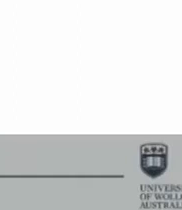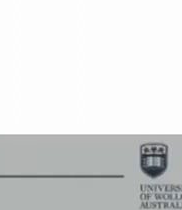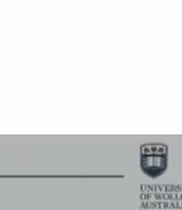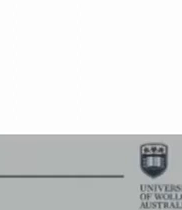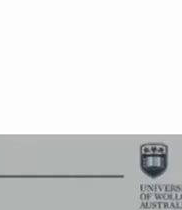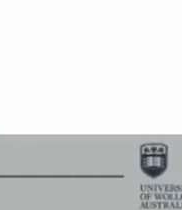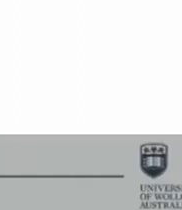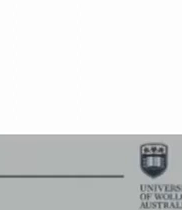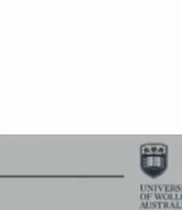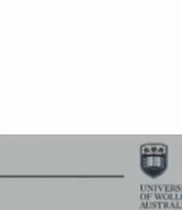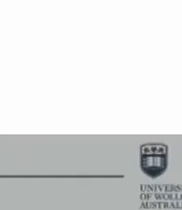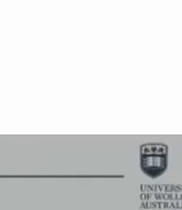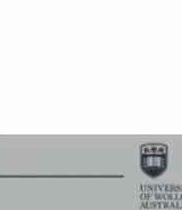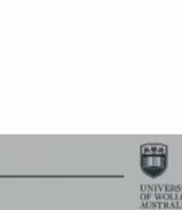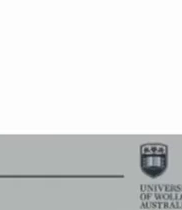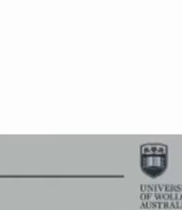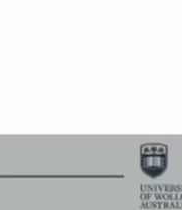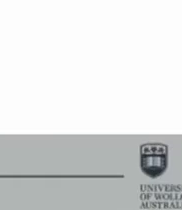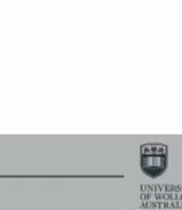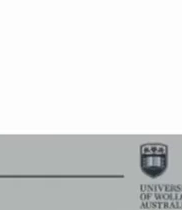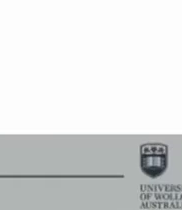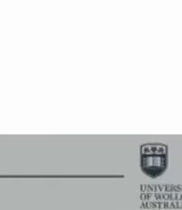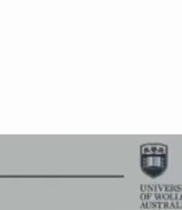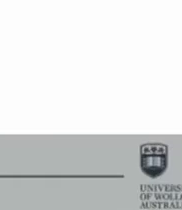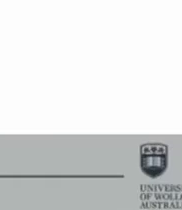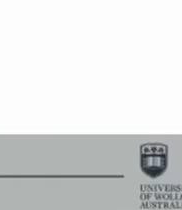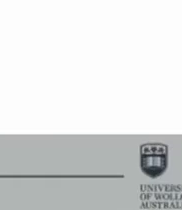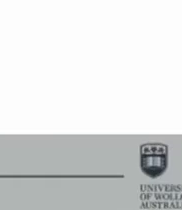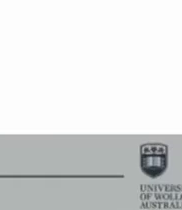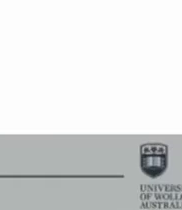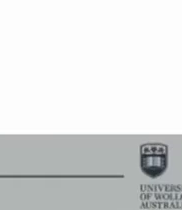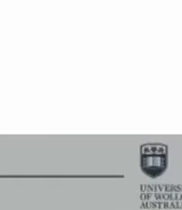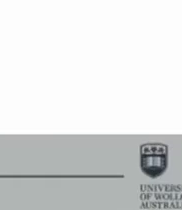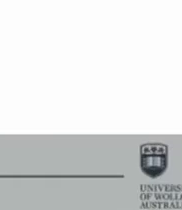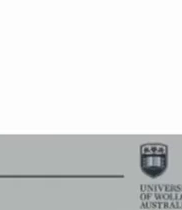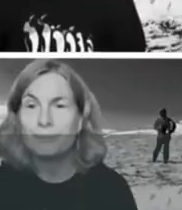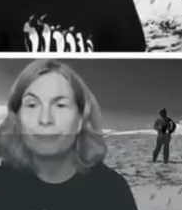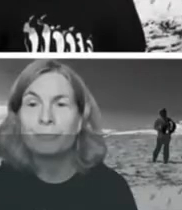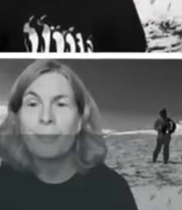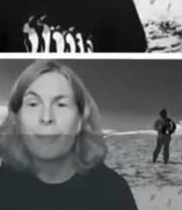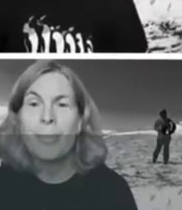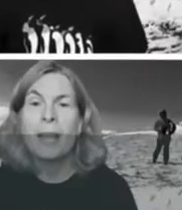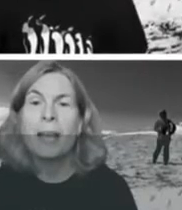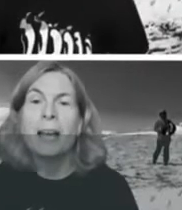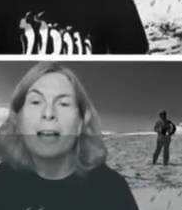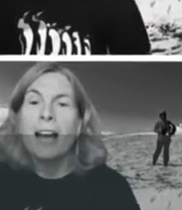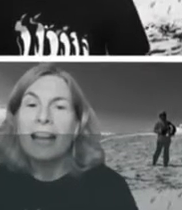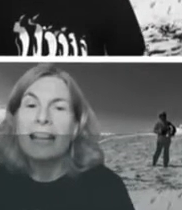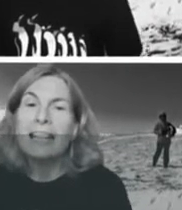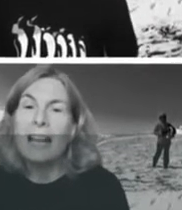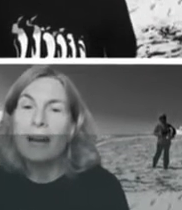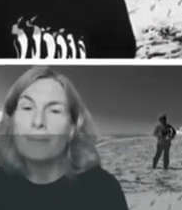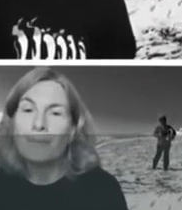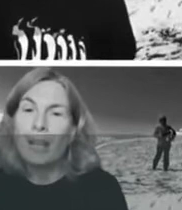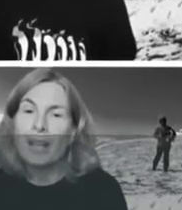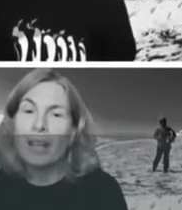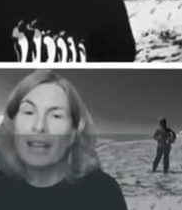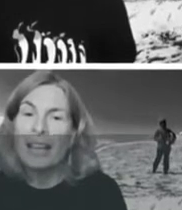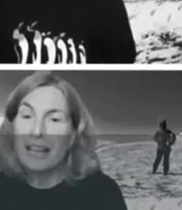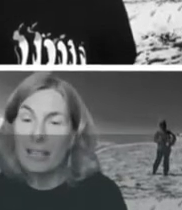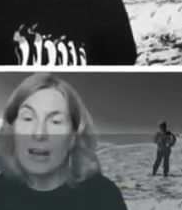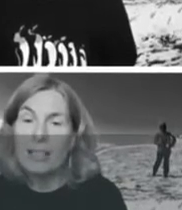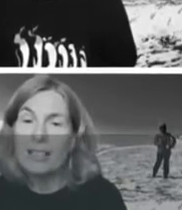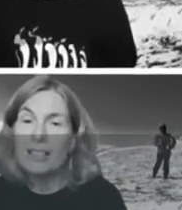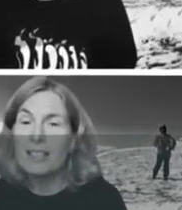hice. Así que en la Antártida Oriental, justo en el continente cerca de la estación Casey, donde está la estación